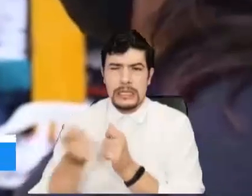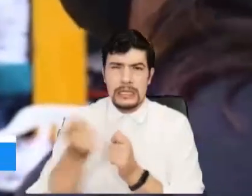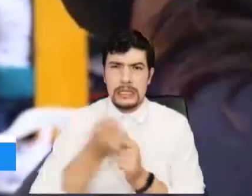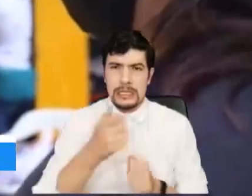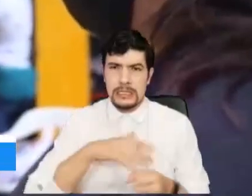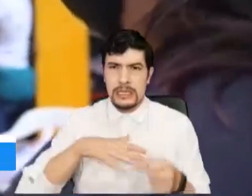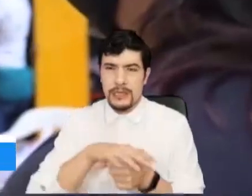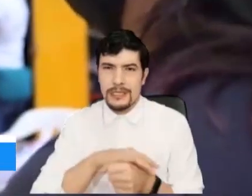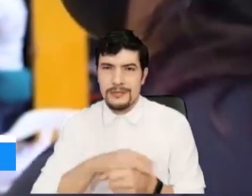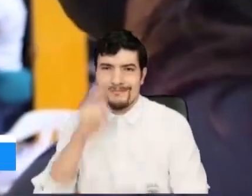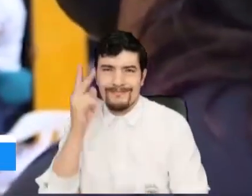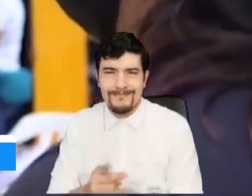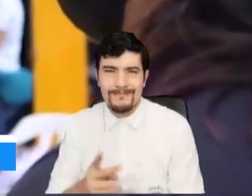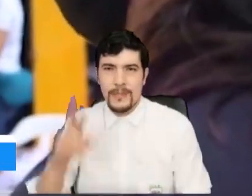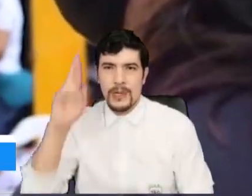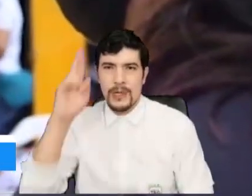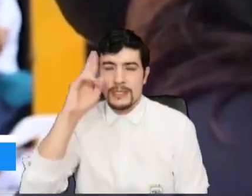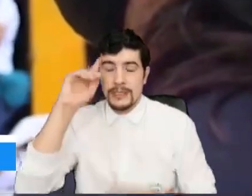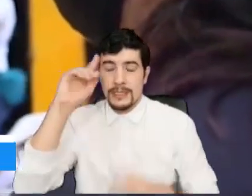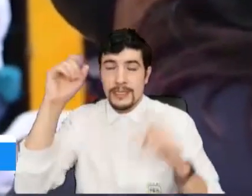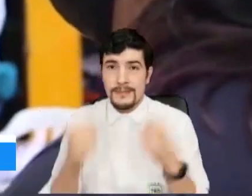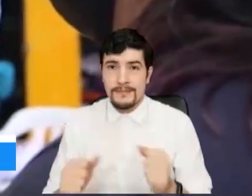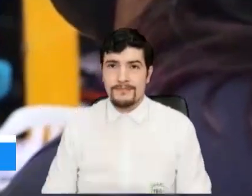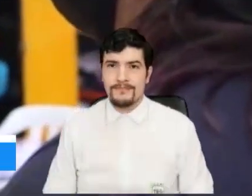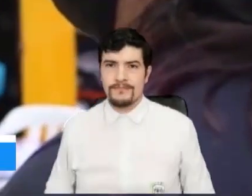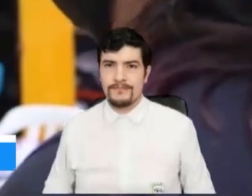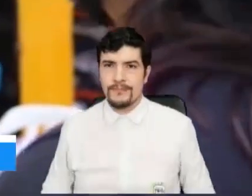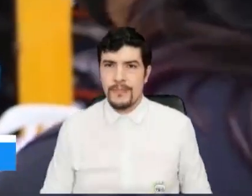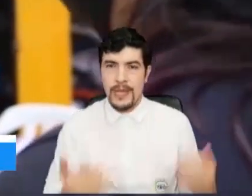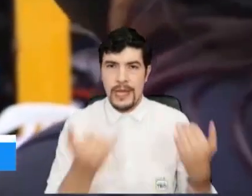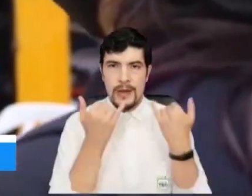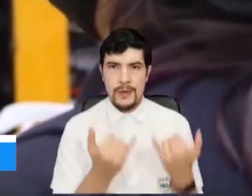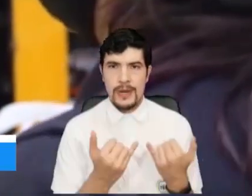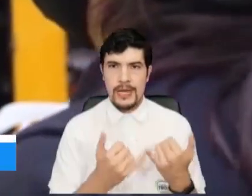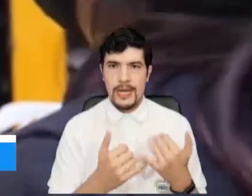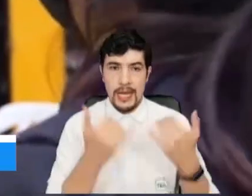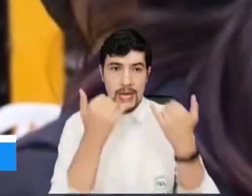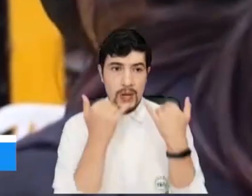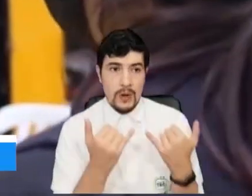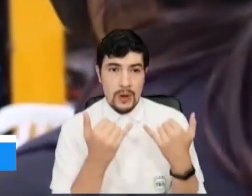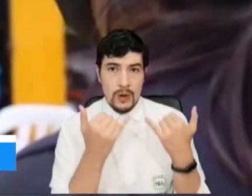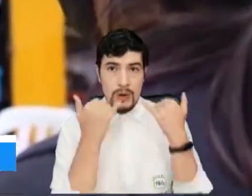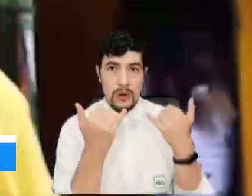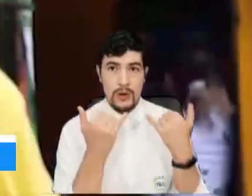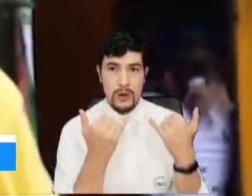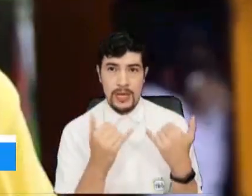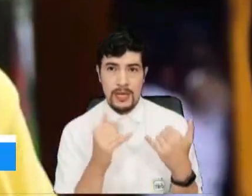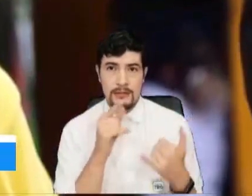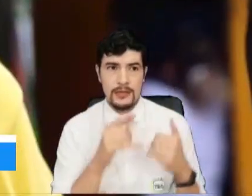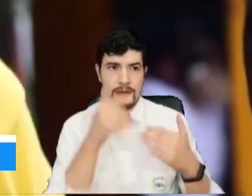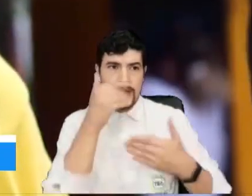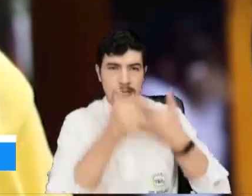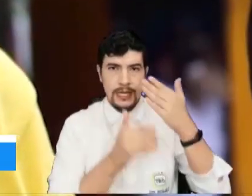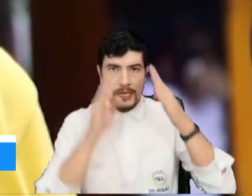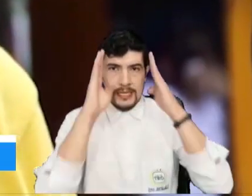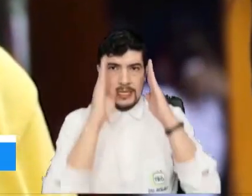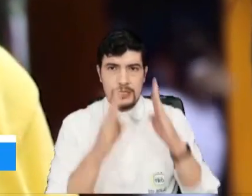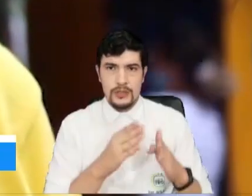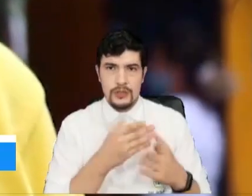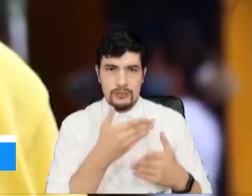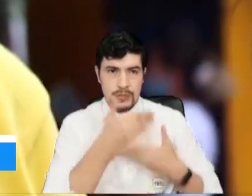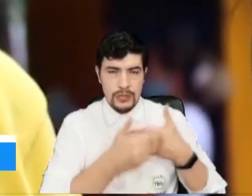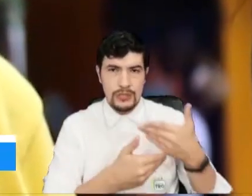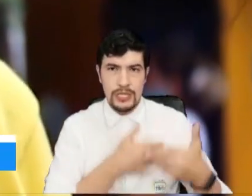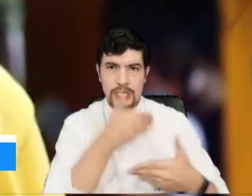preocupación. A su vez, indicaron que el estado de desatención e inoportunidad en la atención en la salud del magisterio y su grupo familiar es cada vez